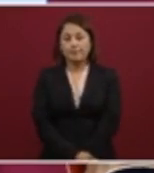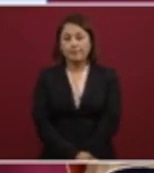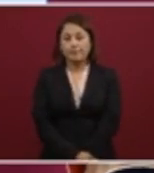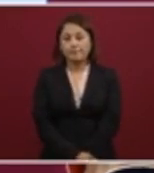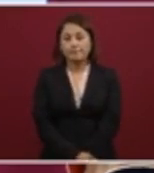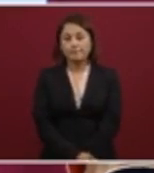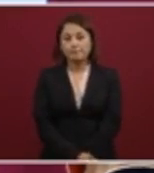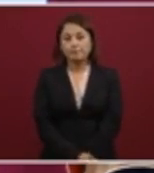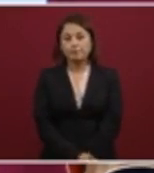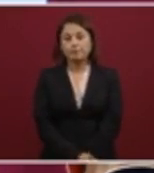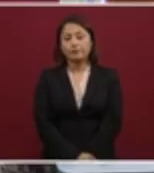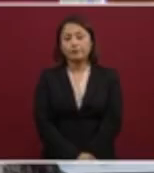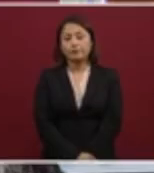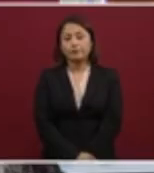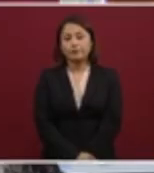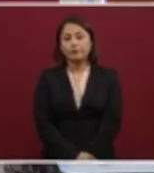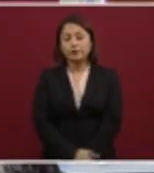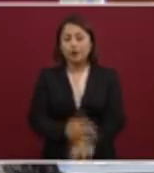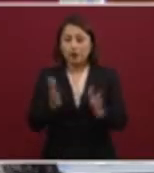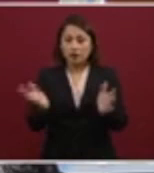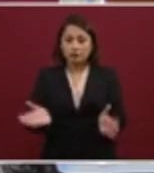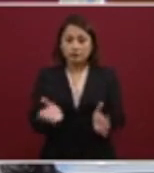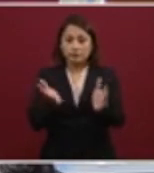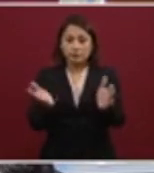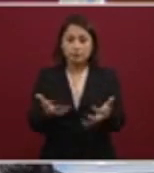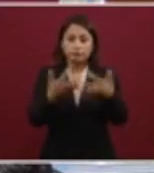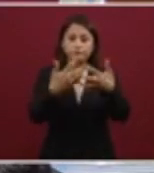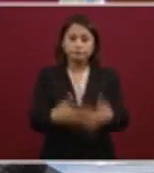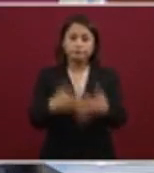Fomentar la producción de energías